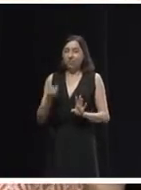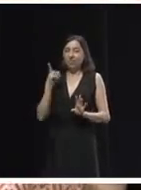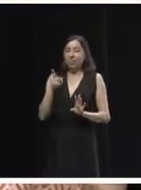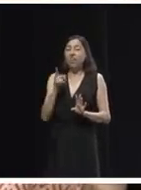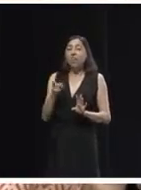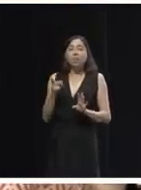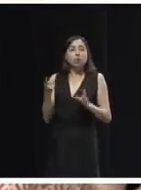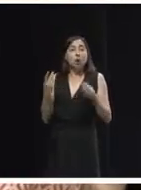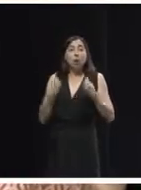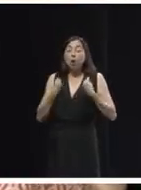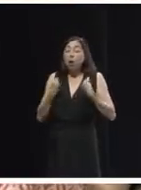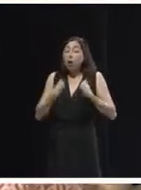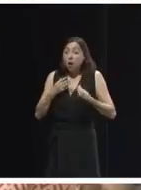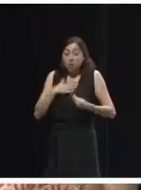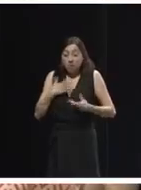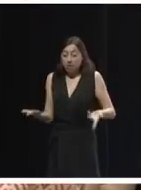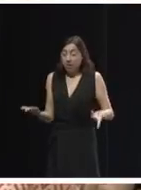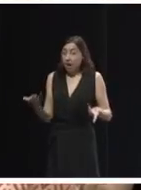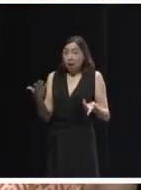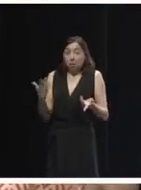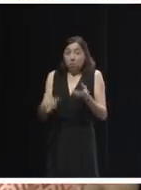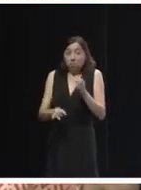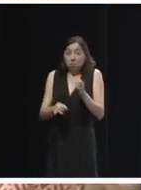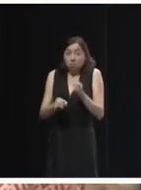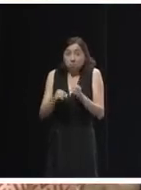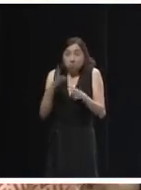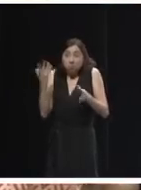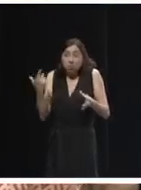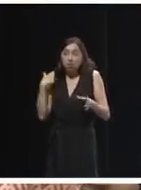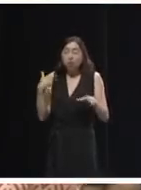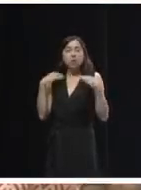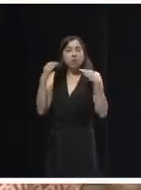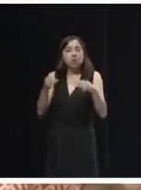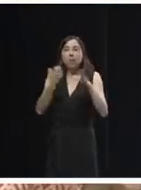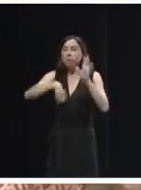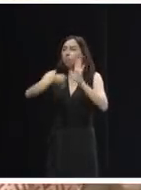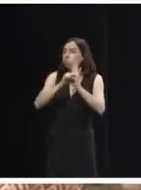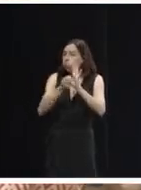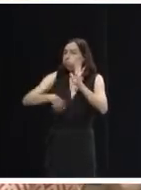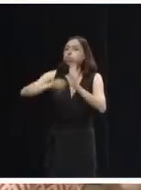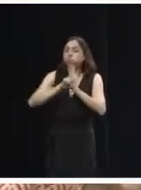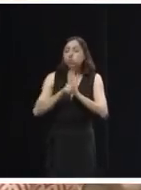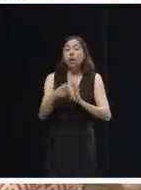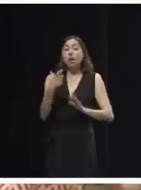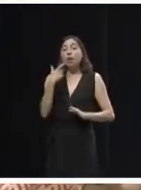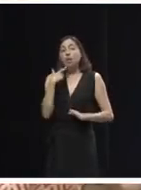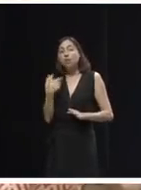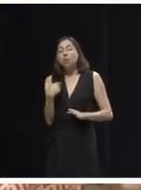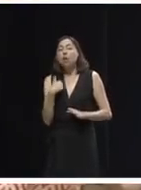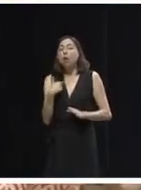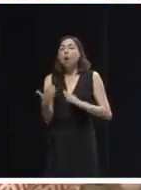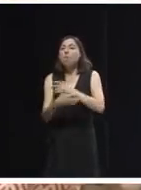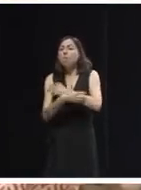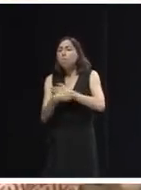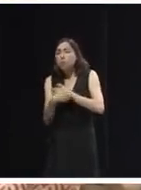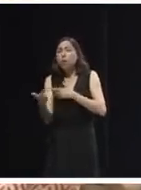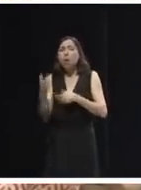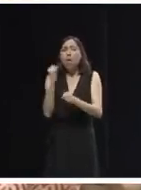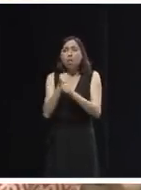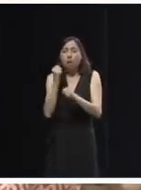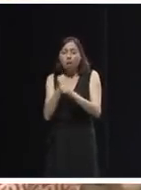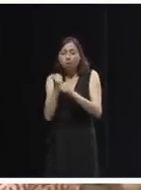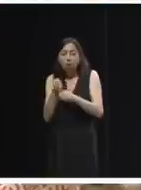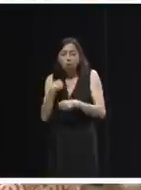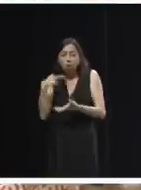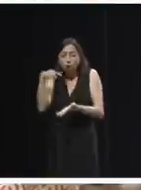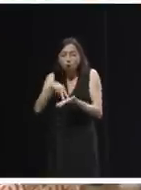la ha pasado señalándome, ¿no? Señalándome. Como era de clase obrera, tenía que sacar buenas notas, lo cual era una contradicción. No te señales, pero tenías que